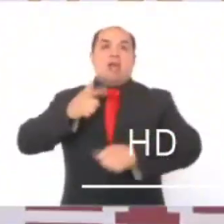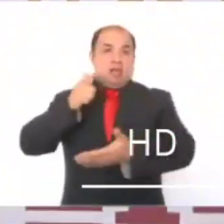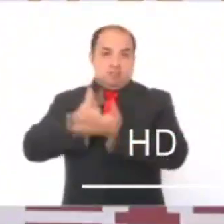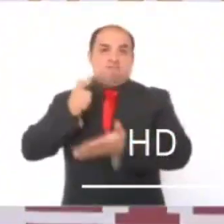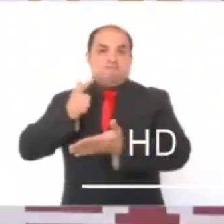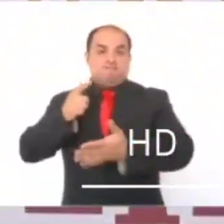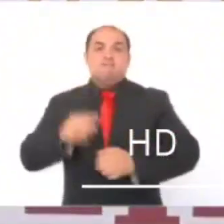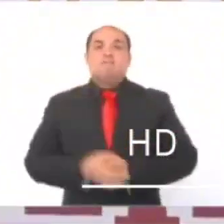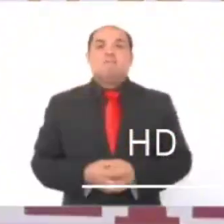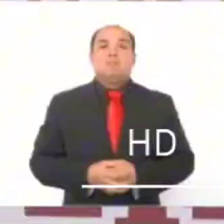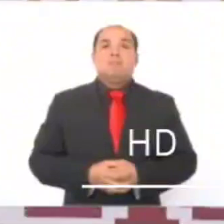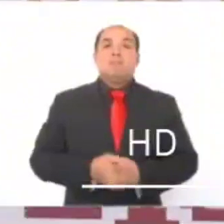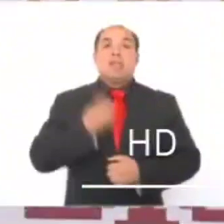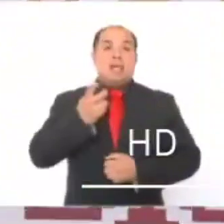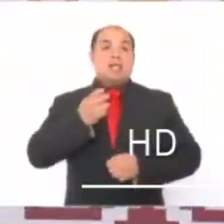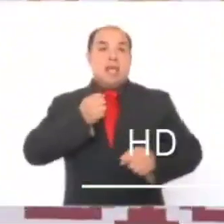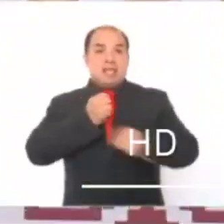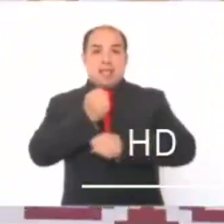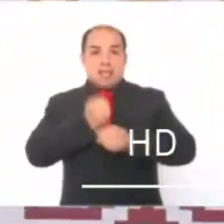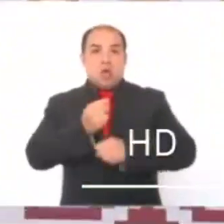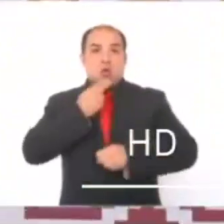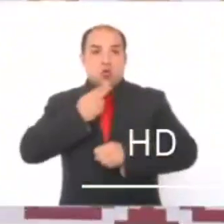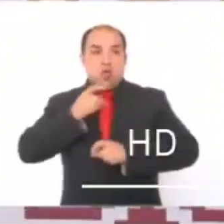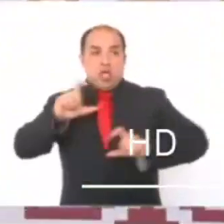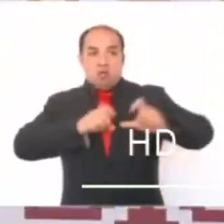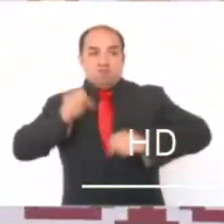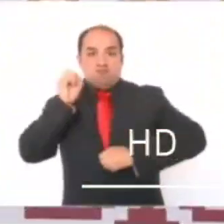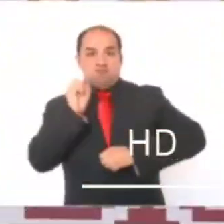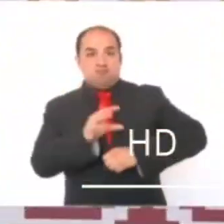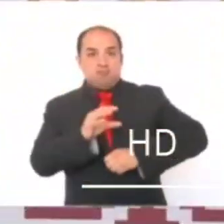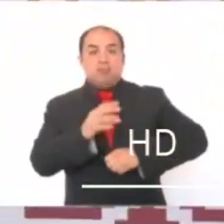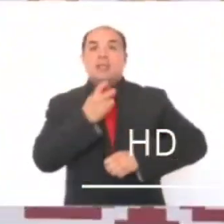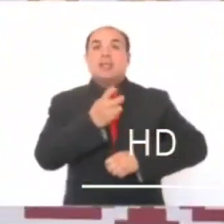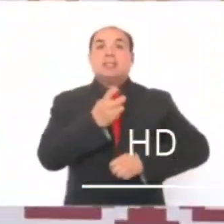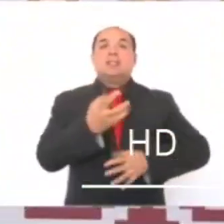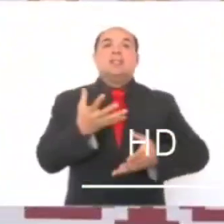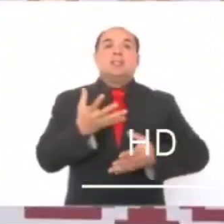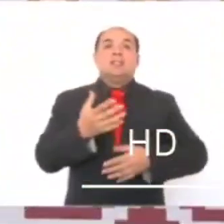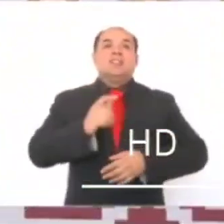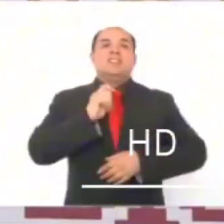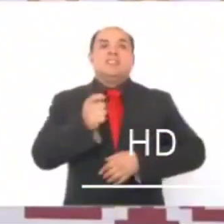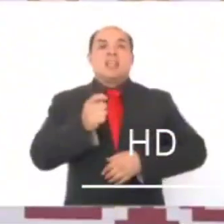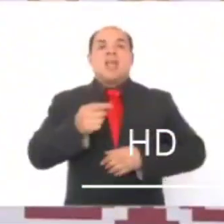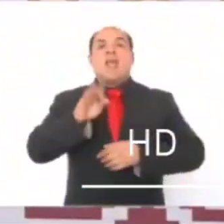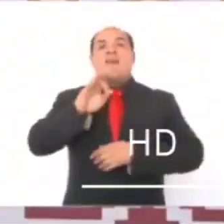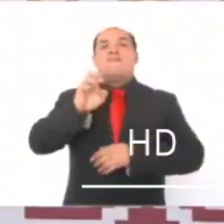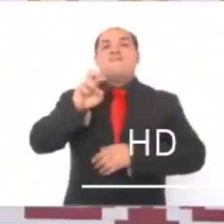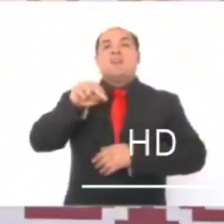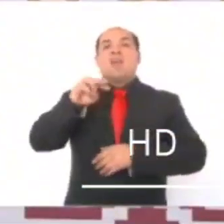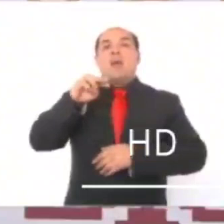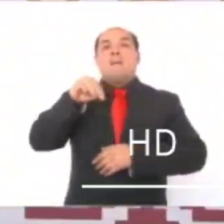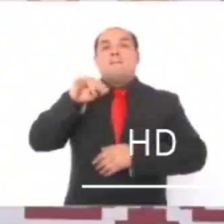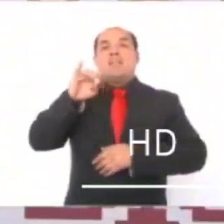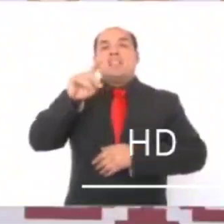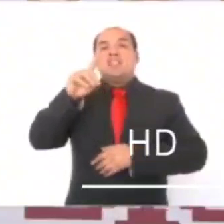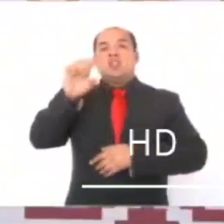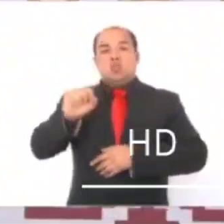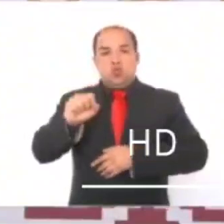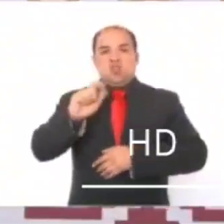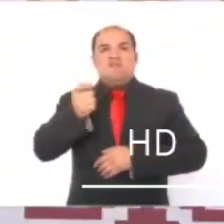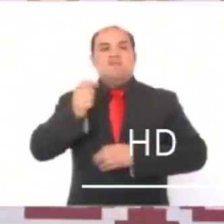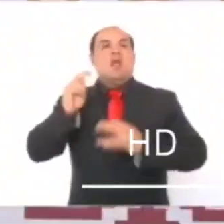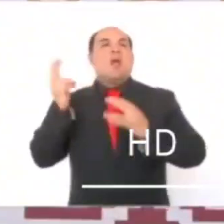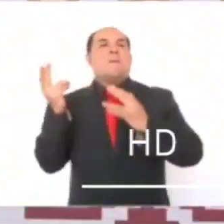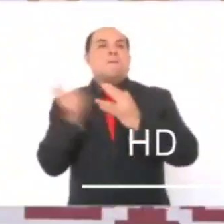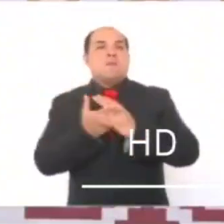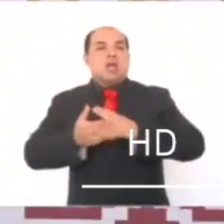además, y esto es muy importante, no existía, serán considerados feminicidios en grado de tentativa. Si